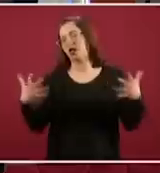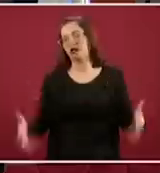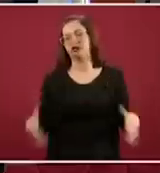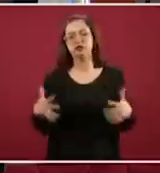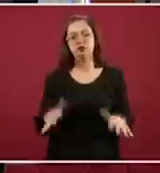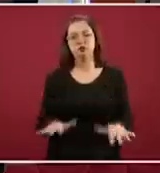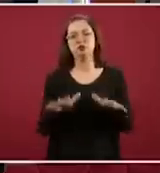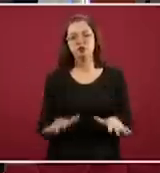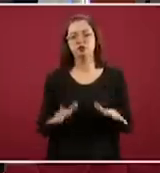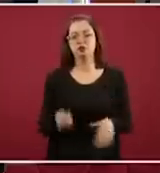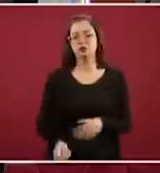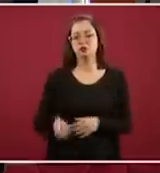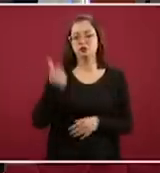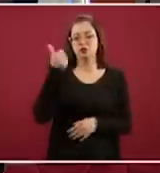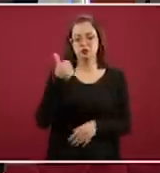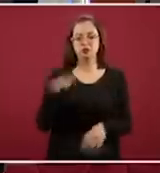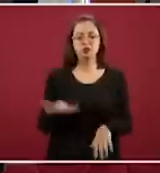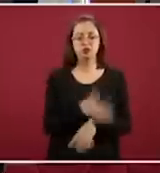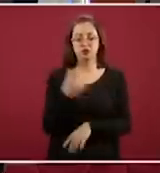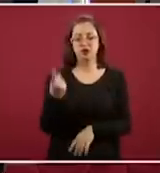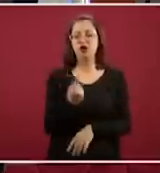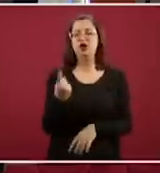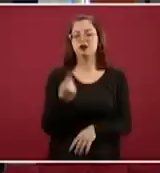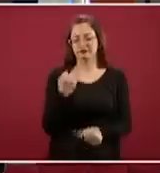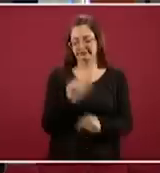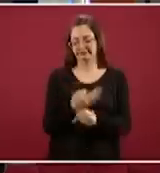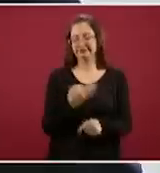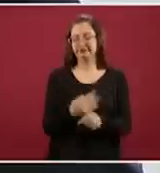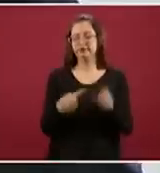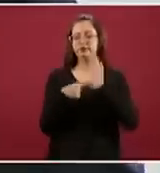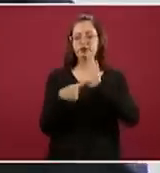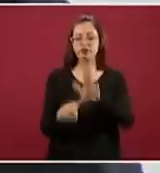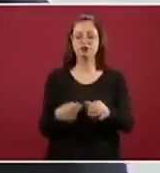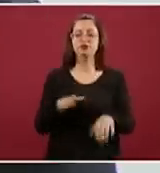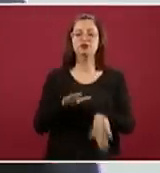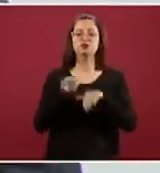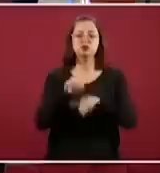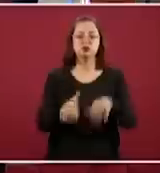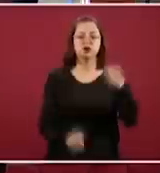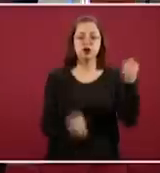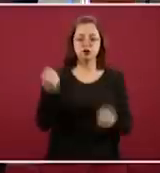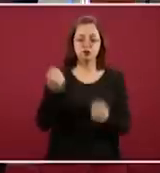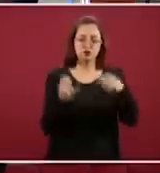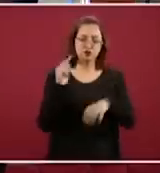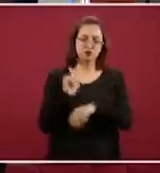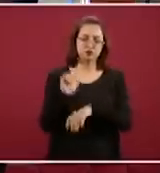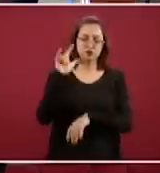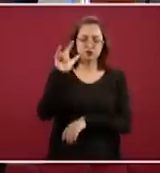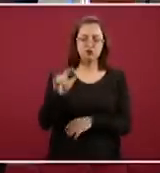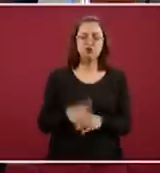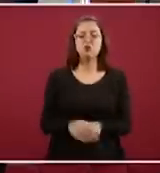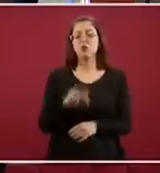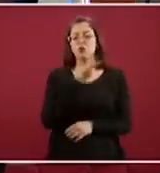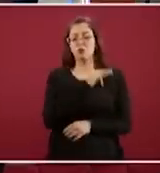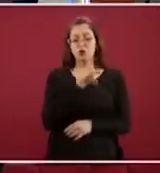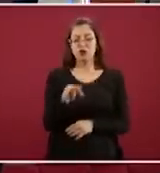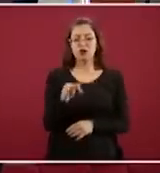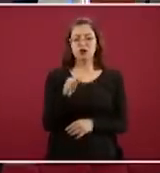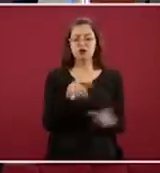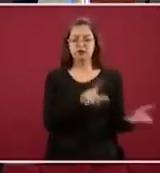es la madre de todas las subastas en lo que vamos a presentar tanto en aeronaves como en vehículos. Si fueran tan amables, por